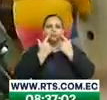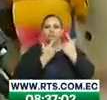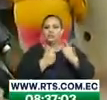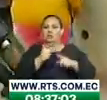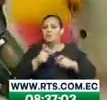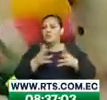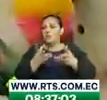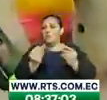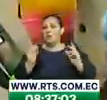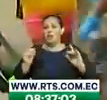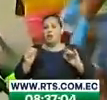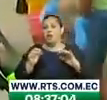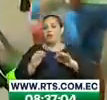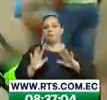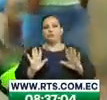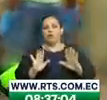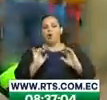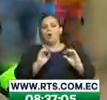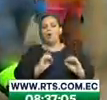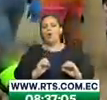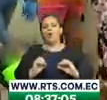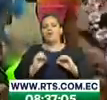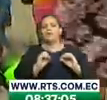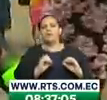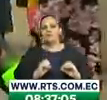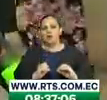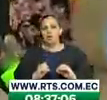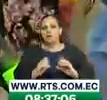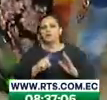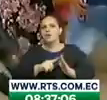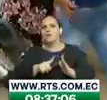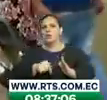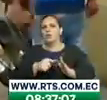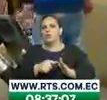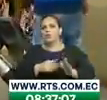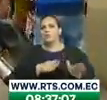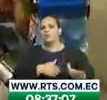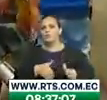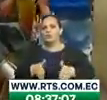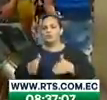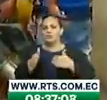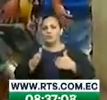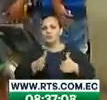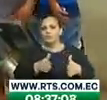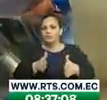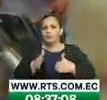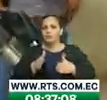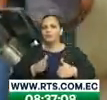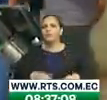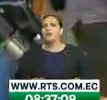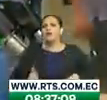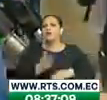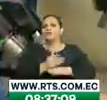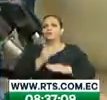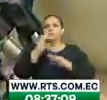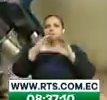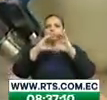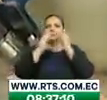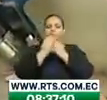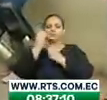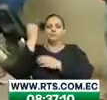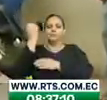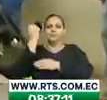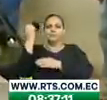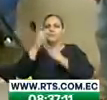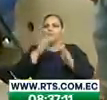aglomeración del personal y poder cumplir todas las directrices y protocolos que han emitido el COE Nacional, justamente en la restricción,